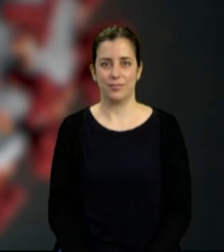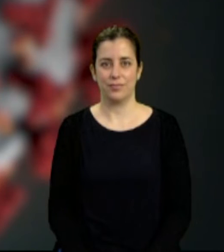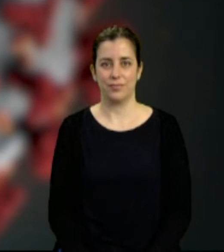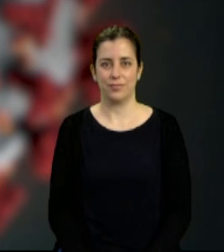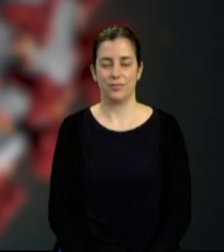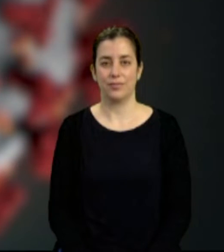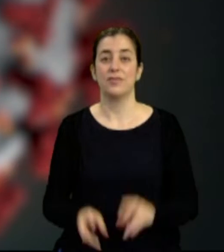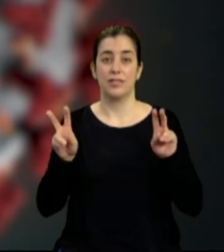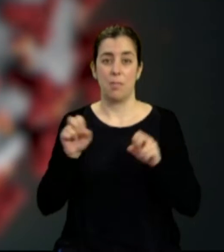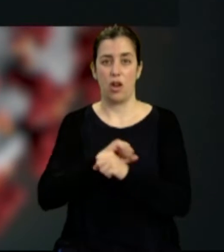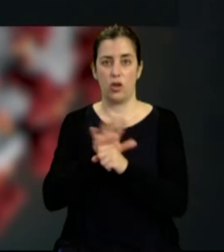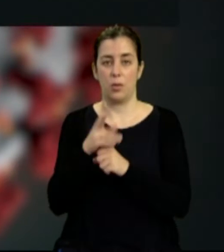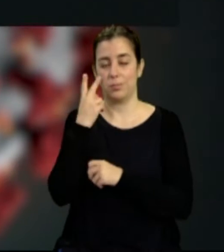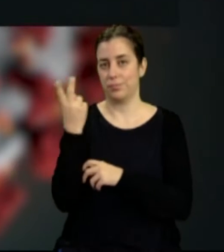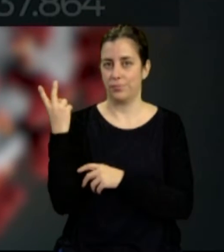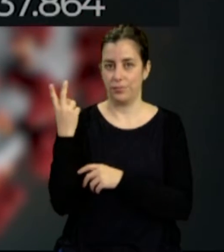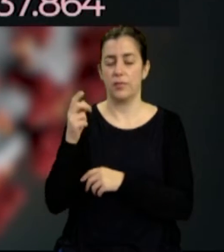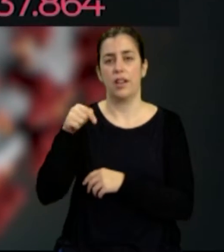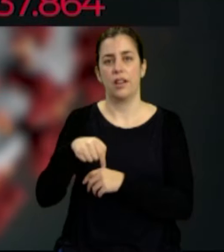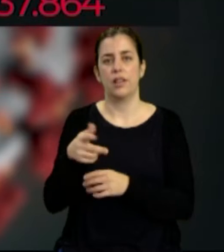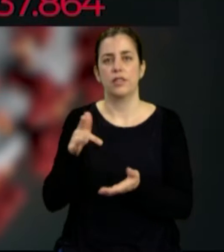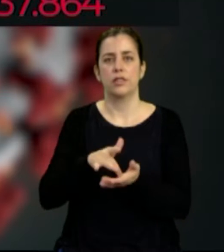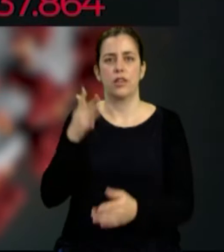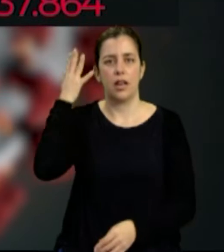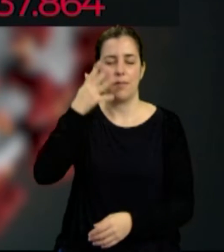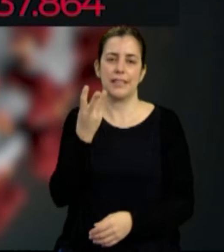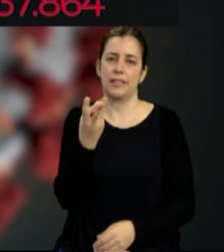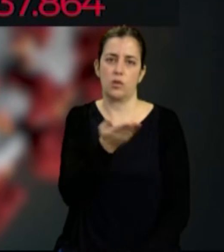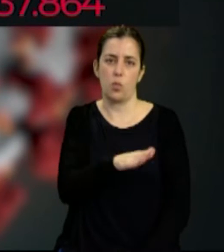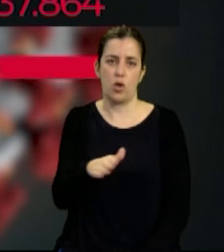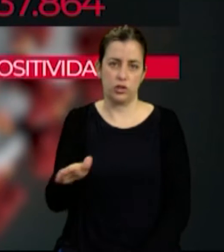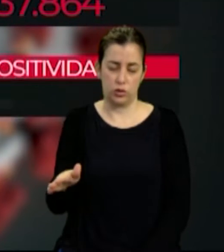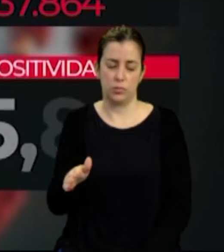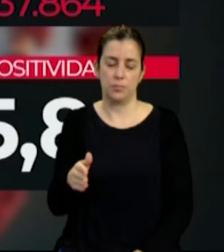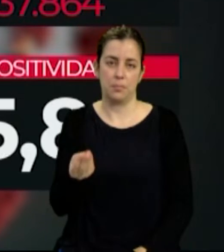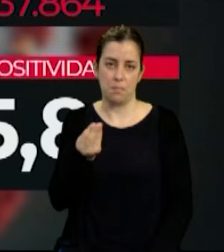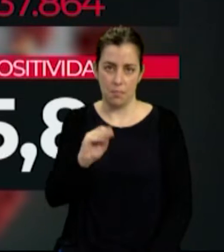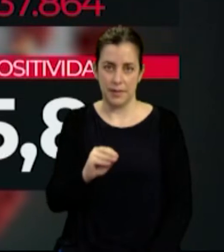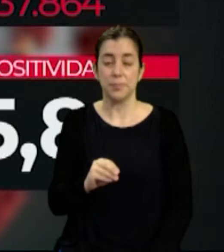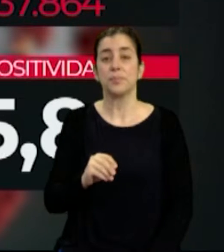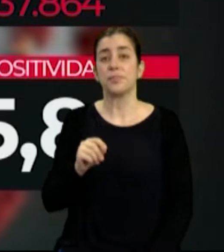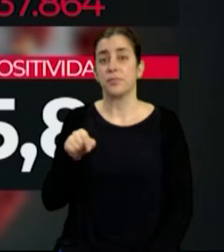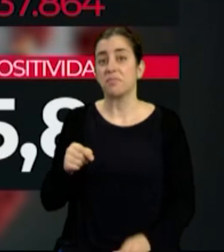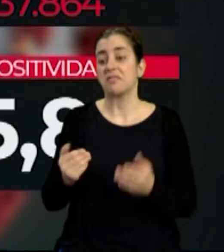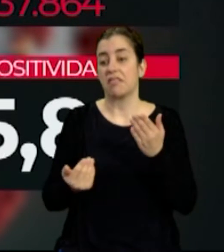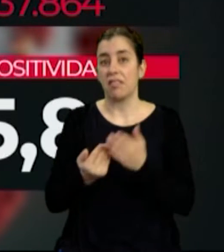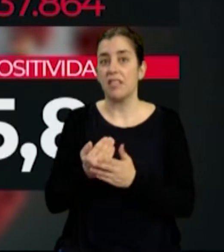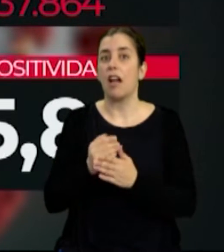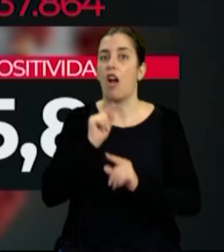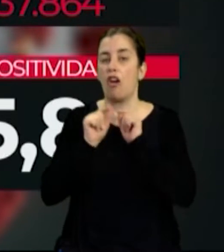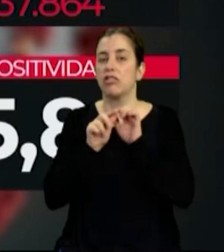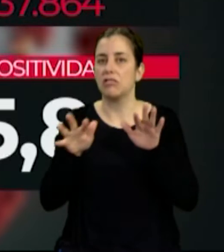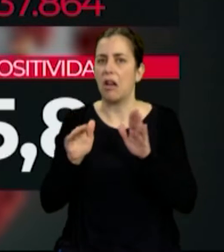La pandemia, ahí lo tienen, se cobra en Navarra otras 3 víctimas en un día en el que vuelven a bajar los contagios y de forma